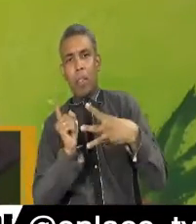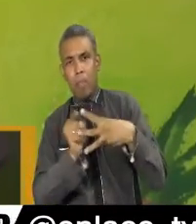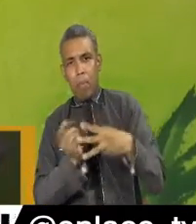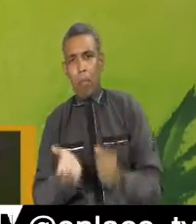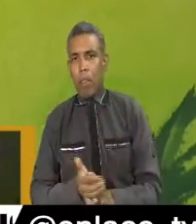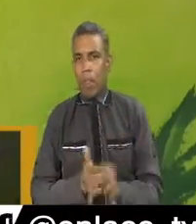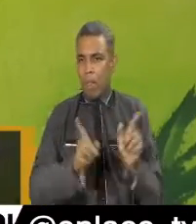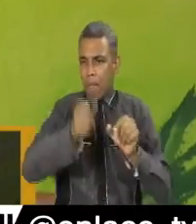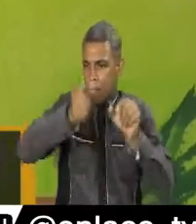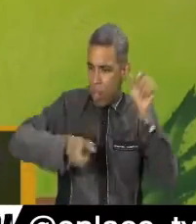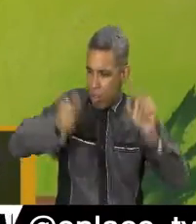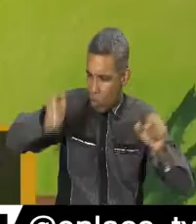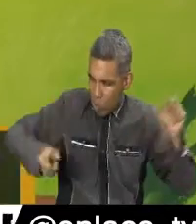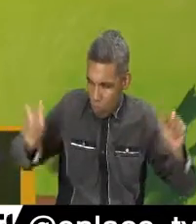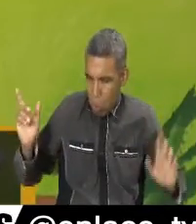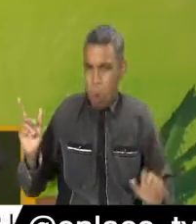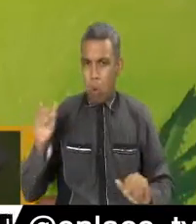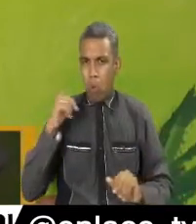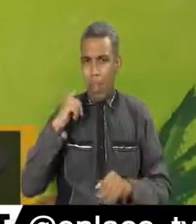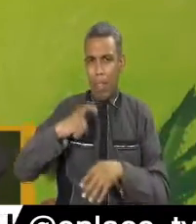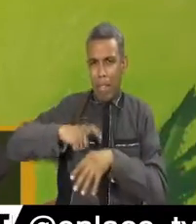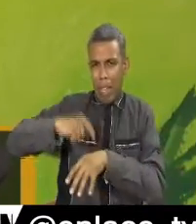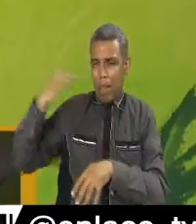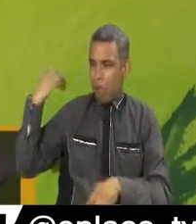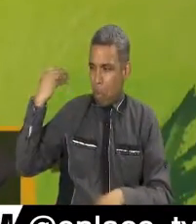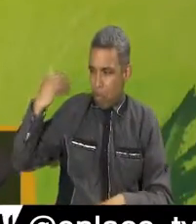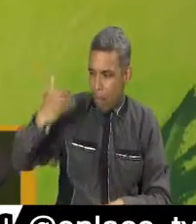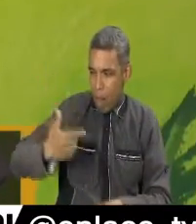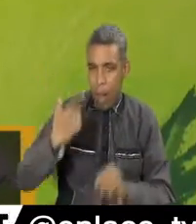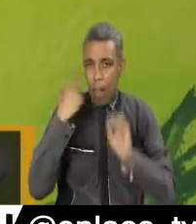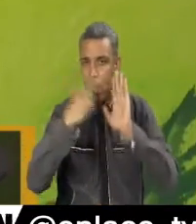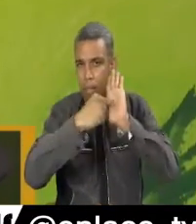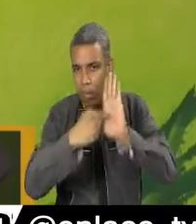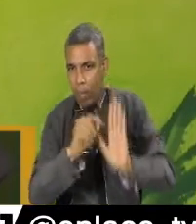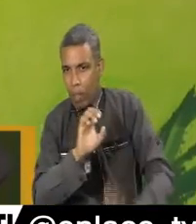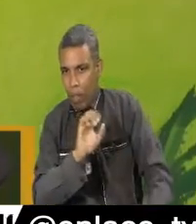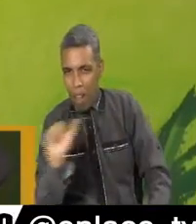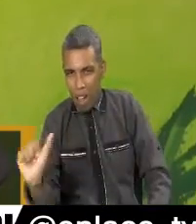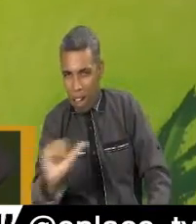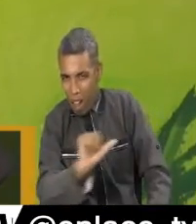con nosotras en las distintas etapas, en los distintos momentos, para